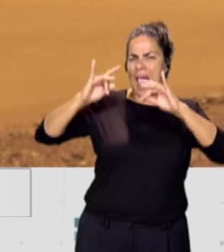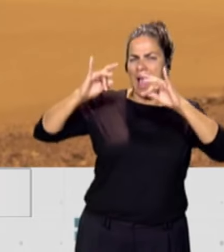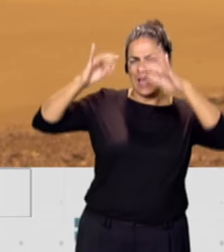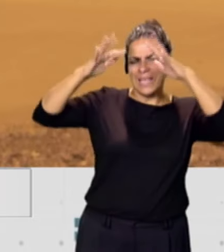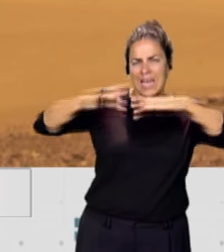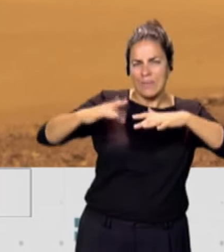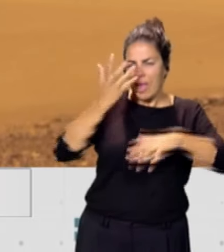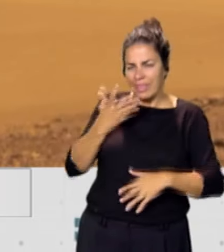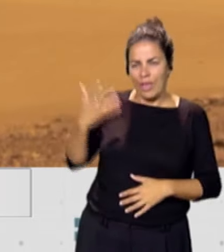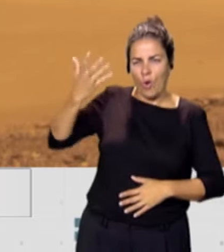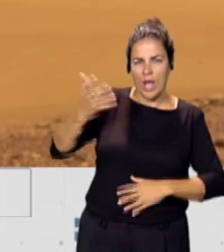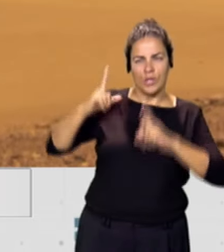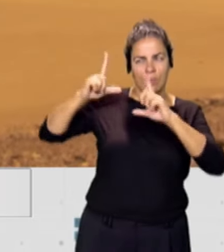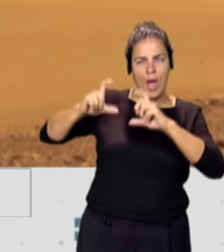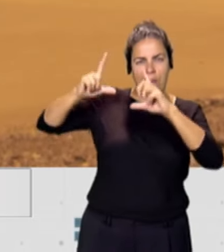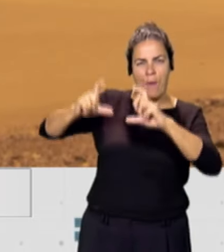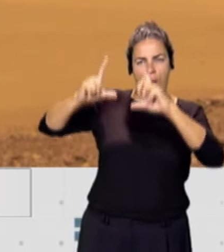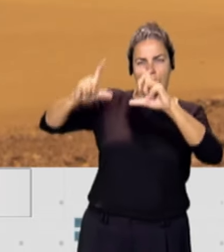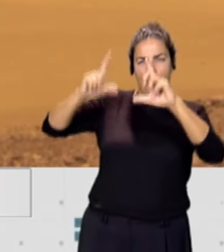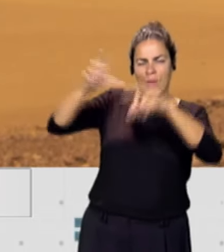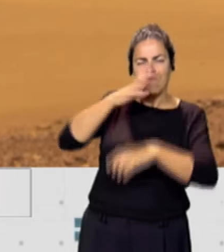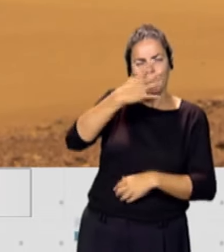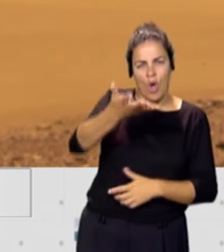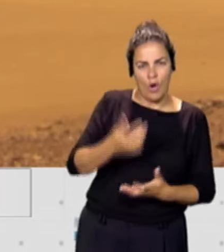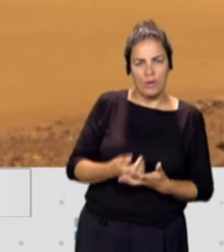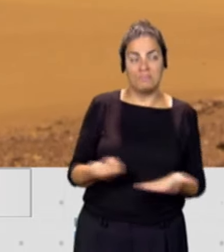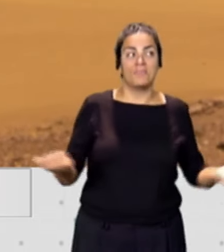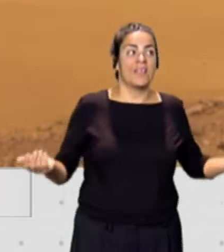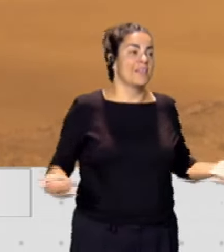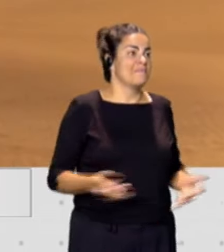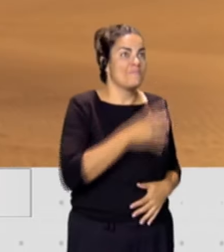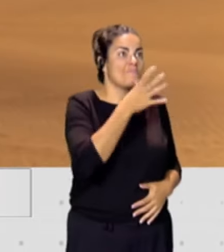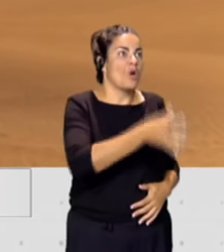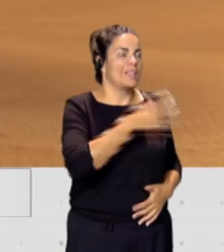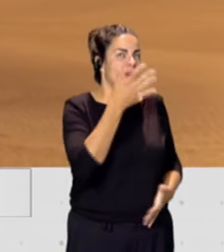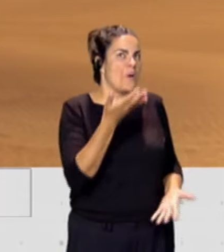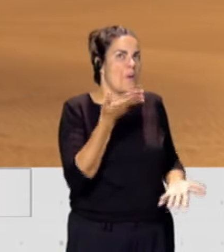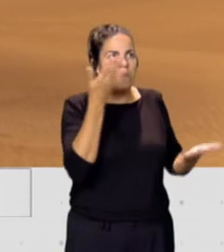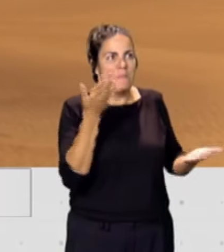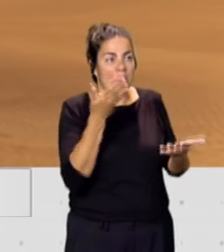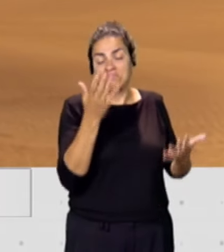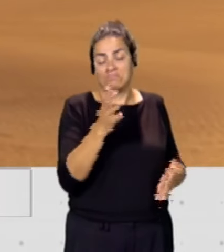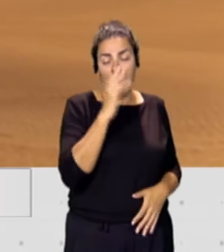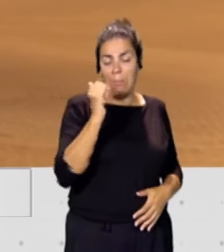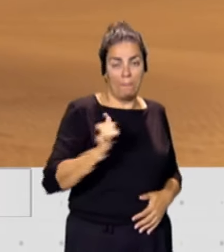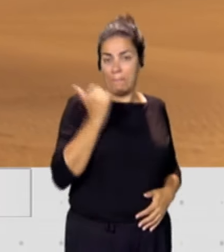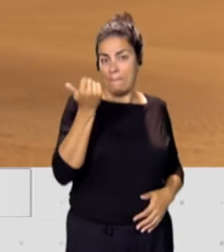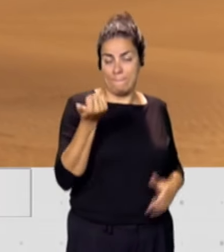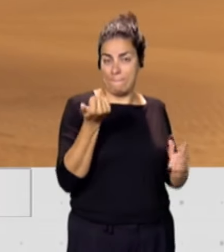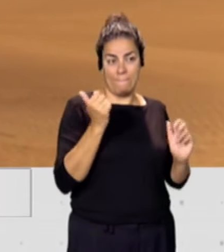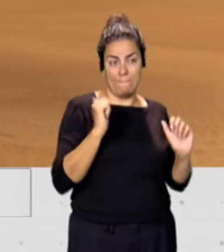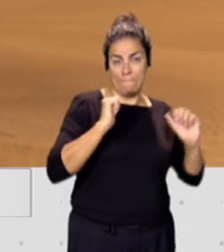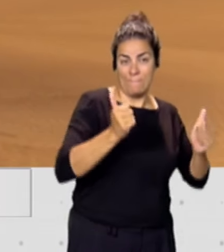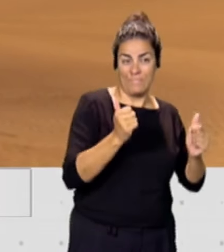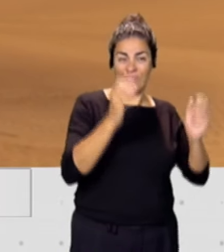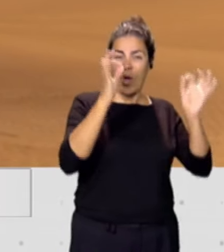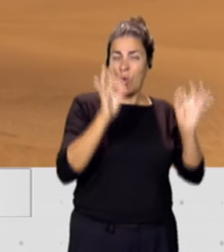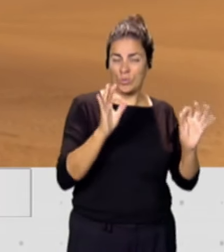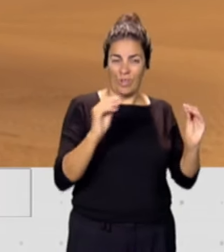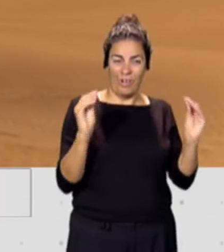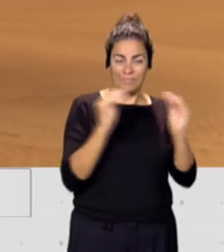años pues no no hay un gran motivo detrás empecé de casualidad justo con la famosa calima de